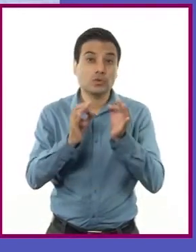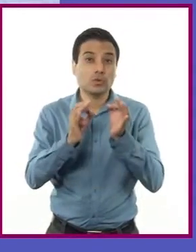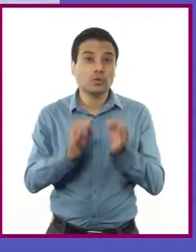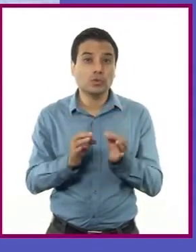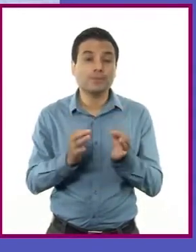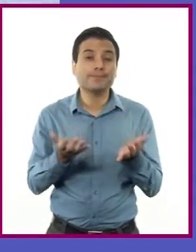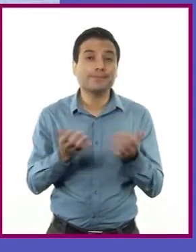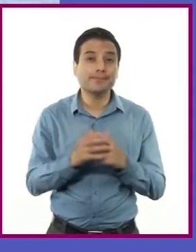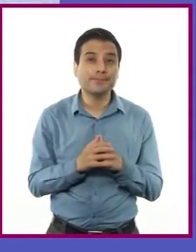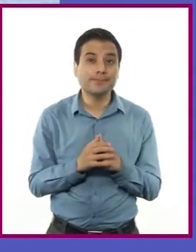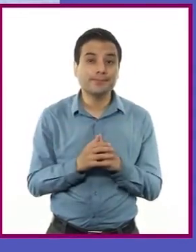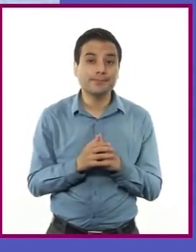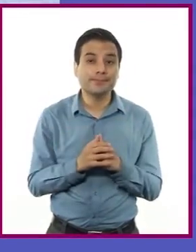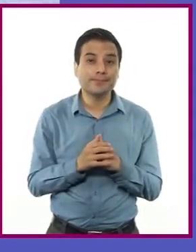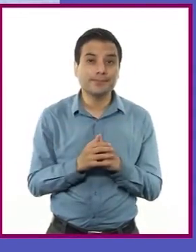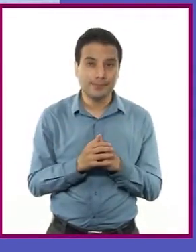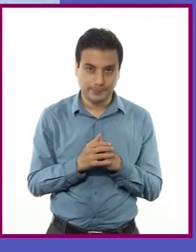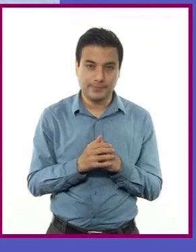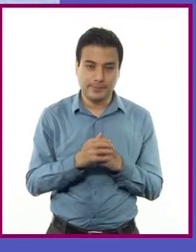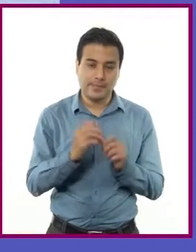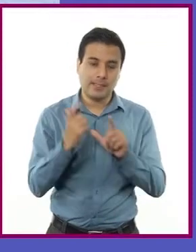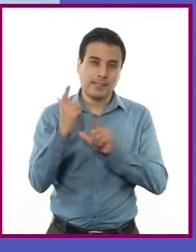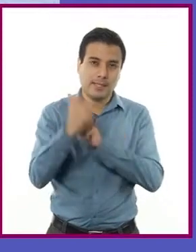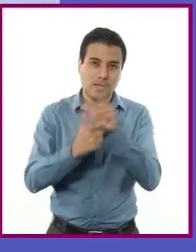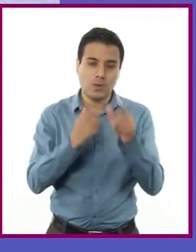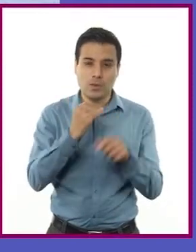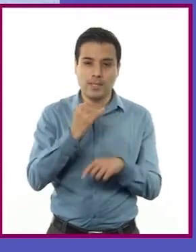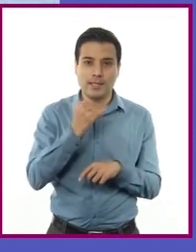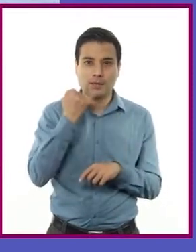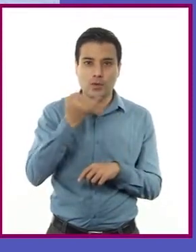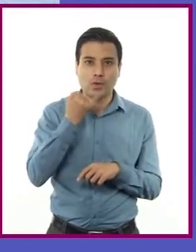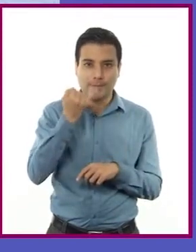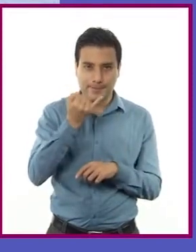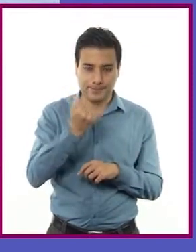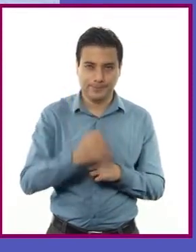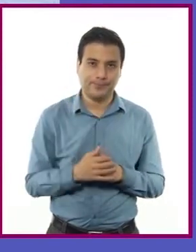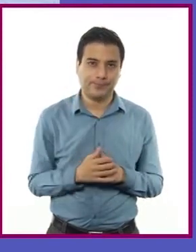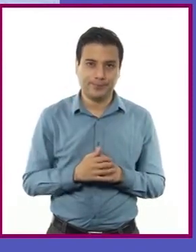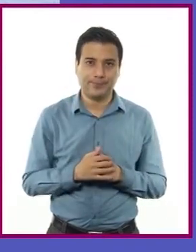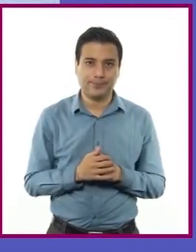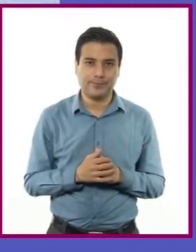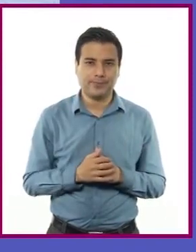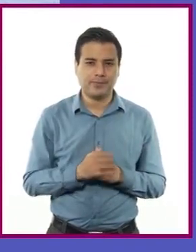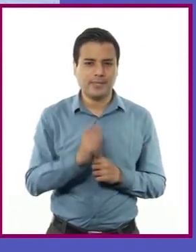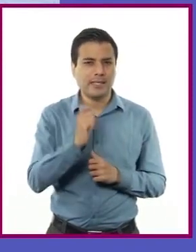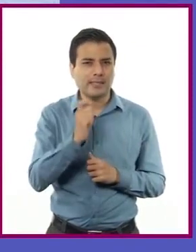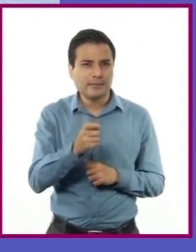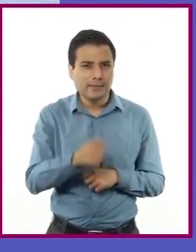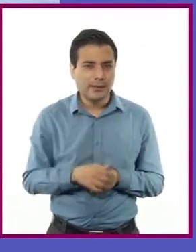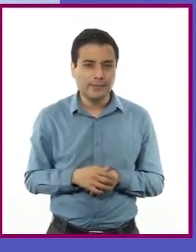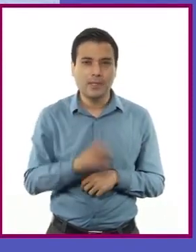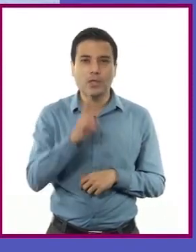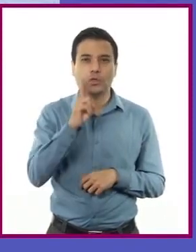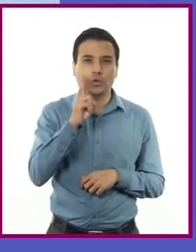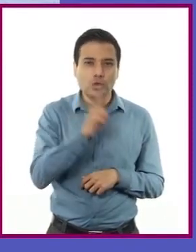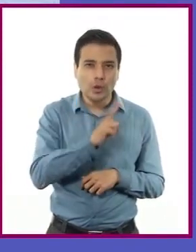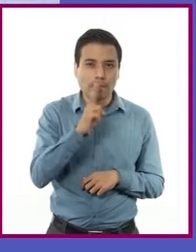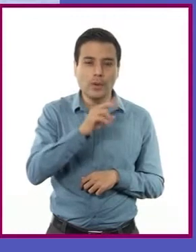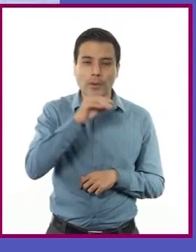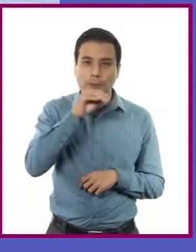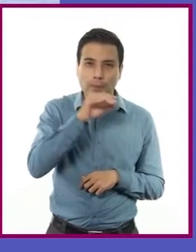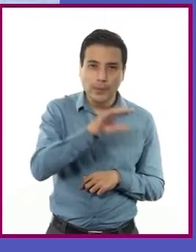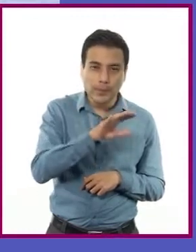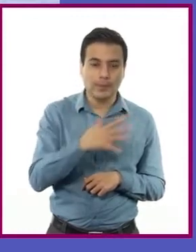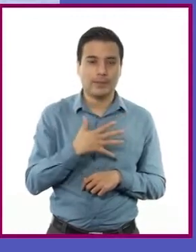neimón, pulmón, y a su vez de neima, soplo, aliento, respiración, o